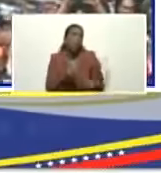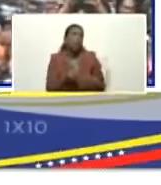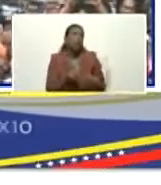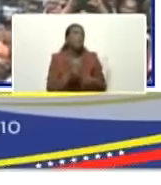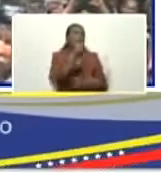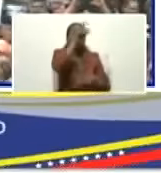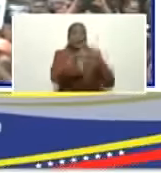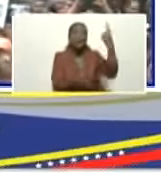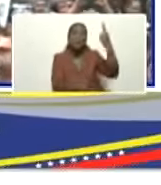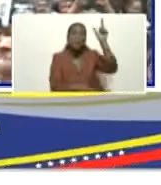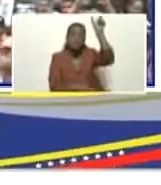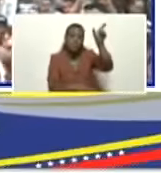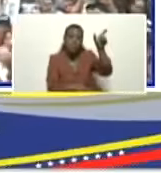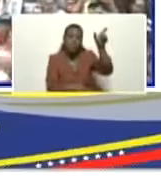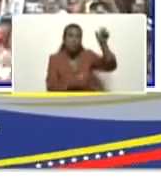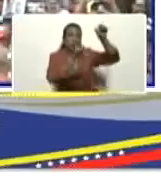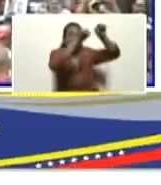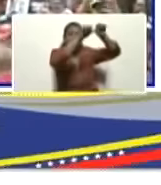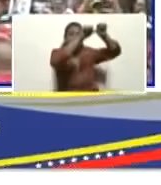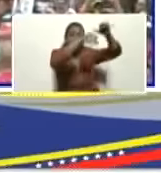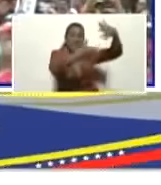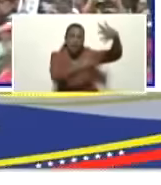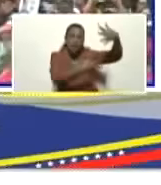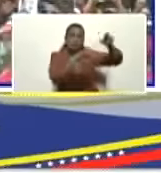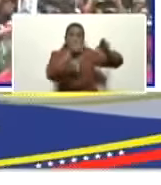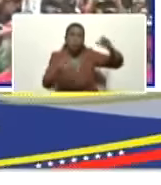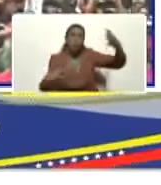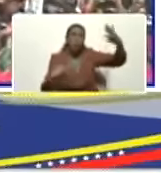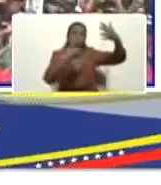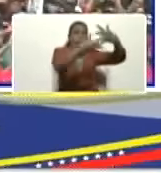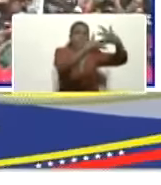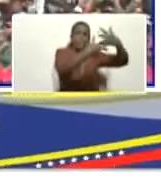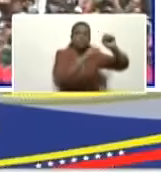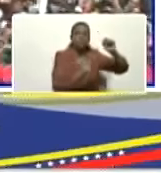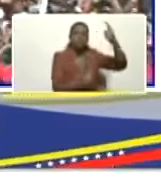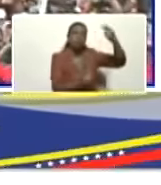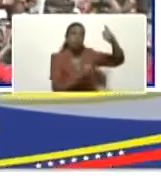1x10. Bien hecho, de verdadita.